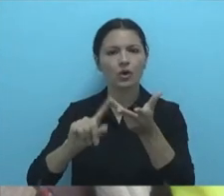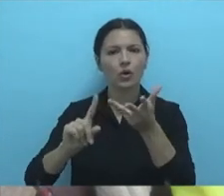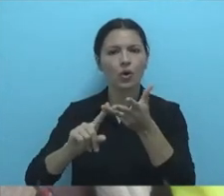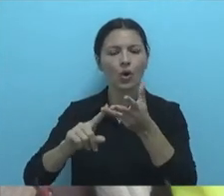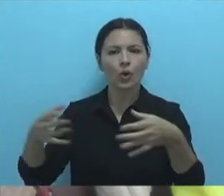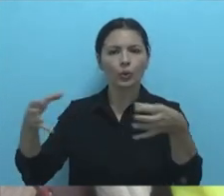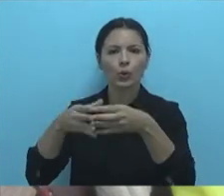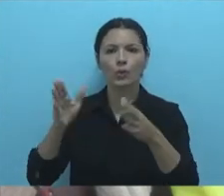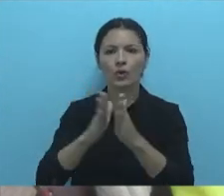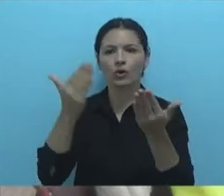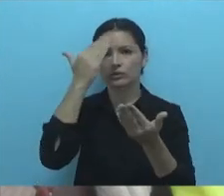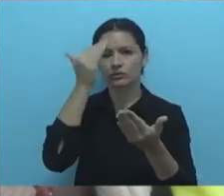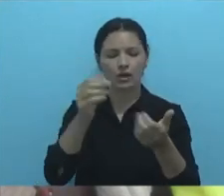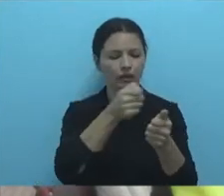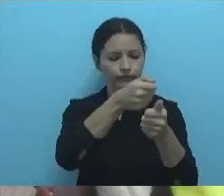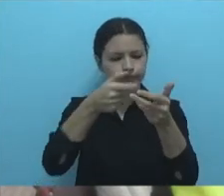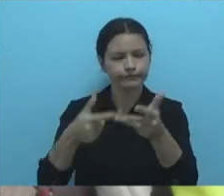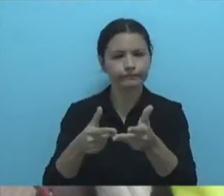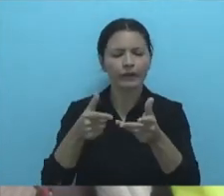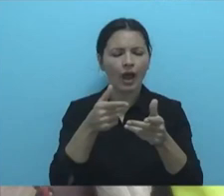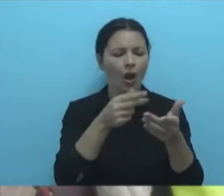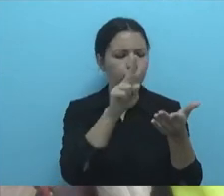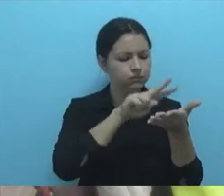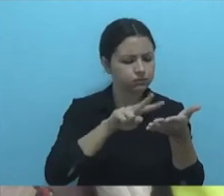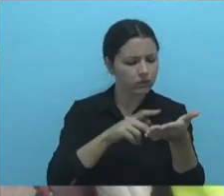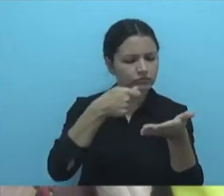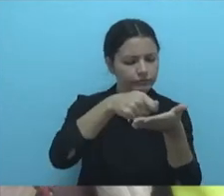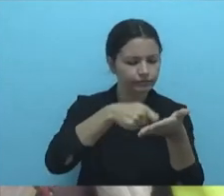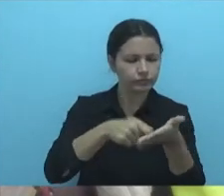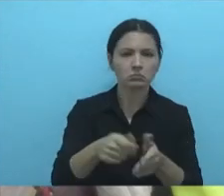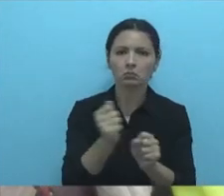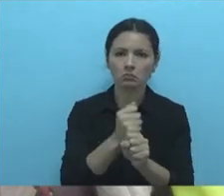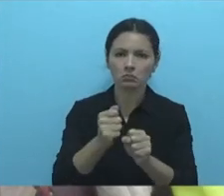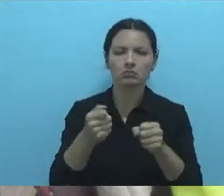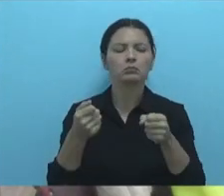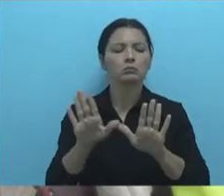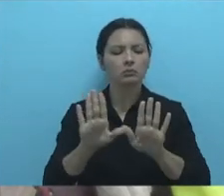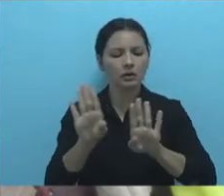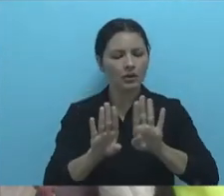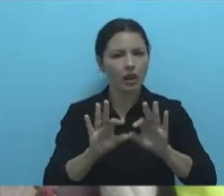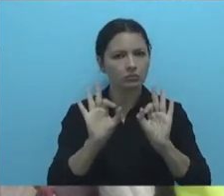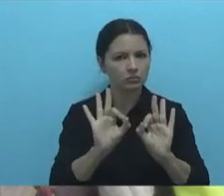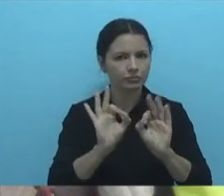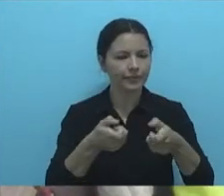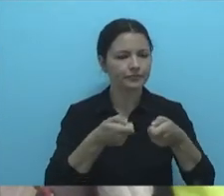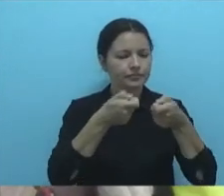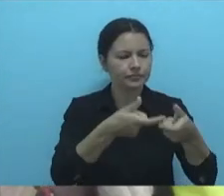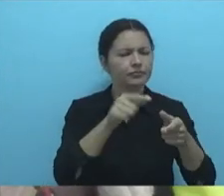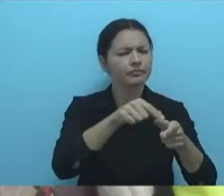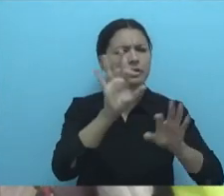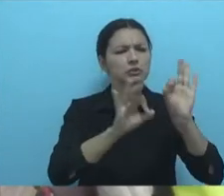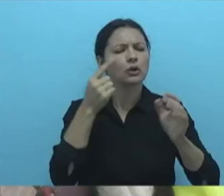comisión de constitucionales este proyecto propone una reparación